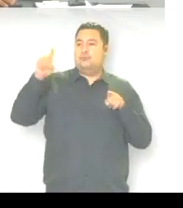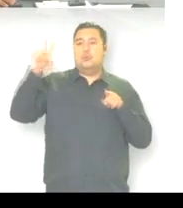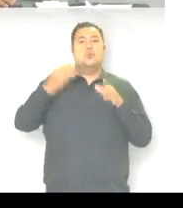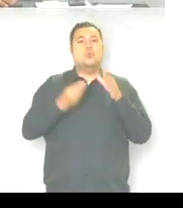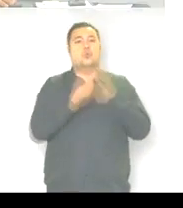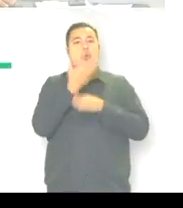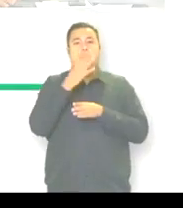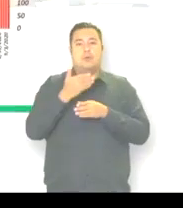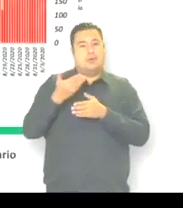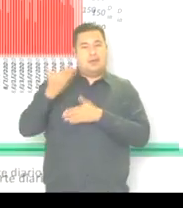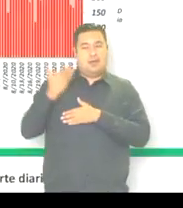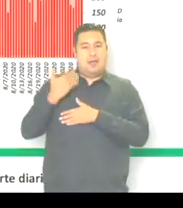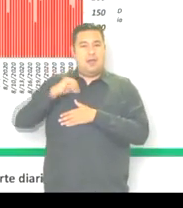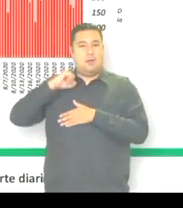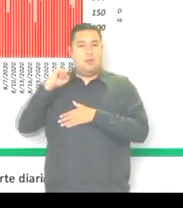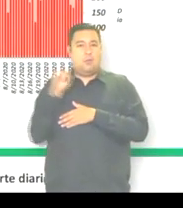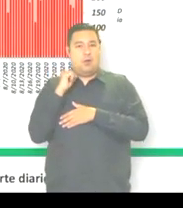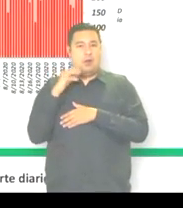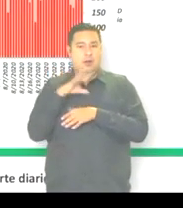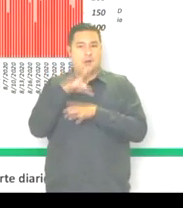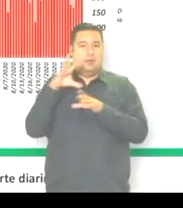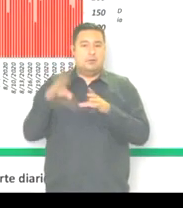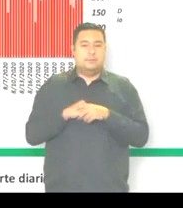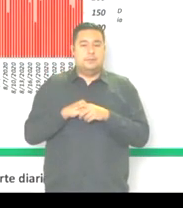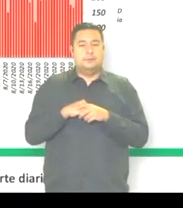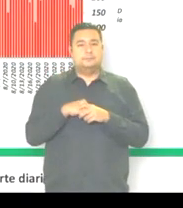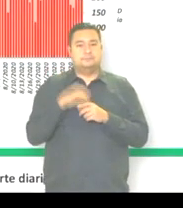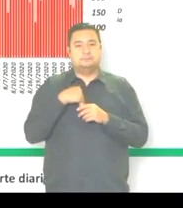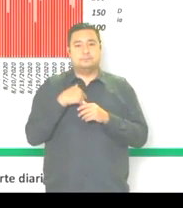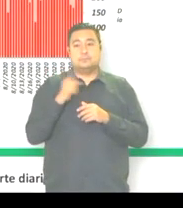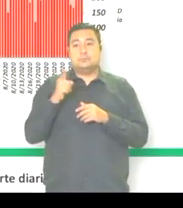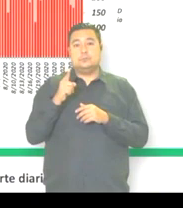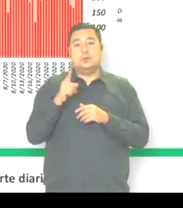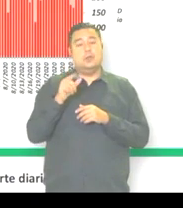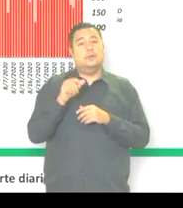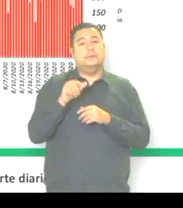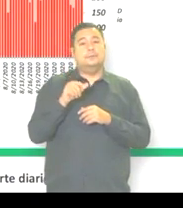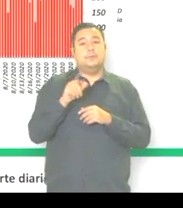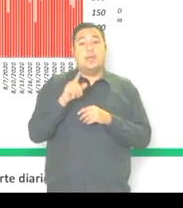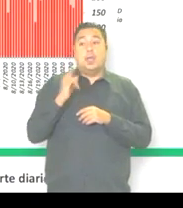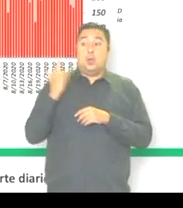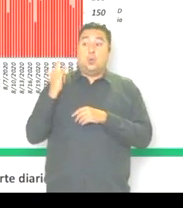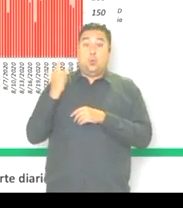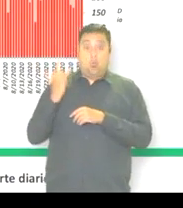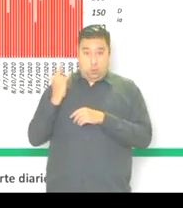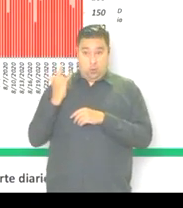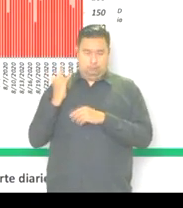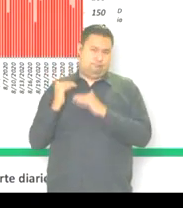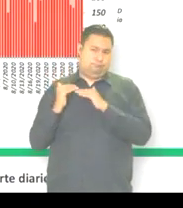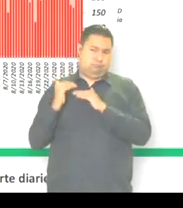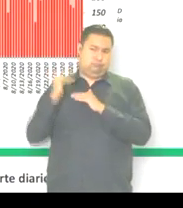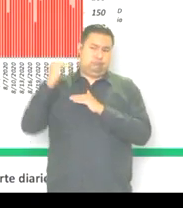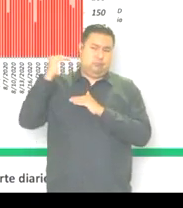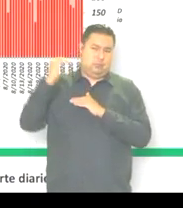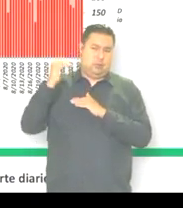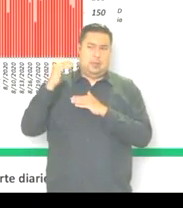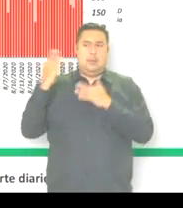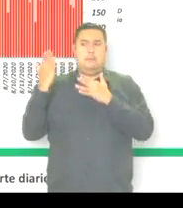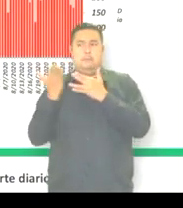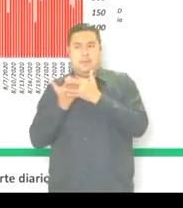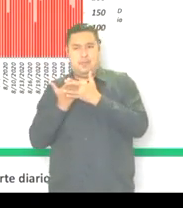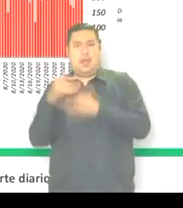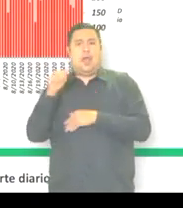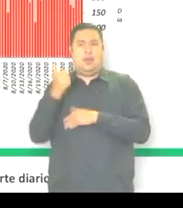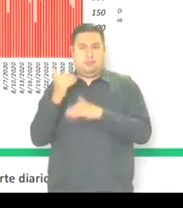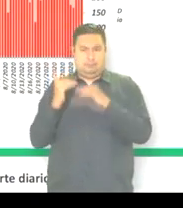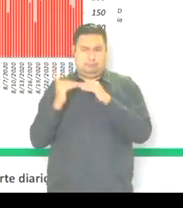Nos mantenemos aún en niveles inferiores a los registrados en julio y en la primera mitad de